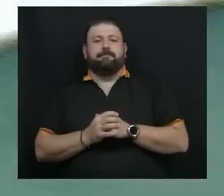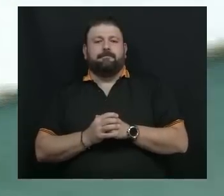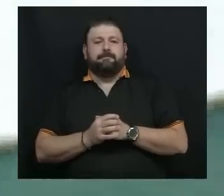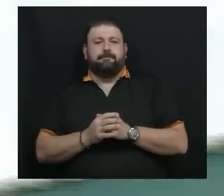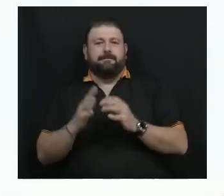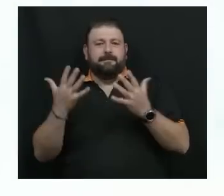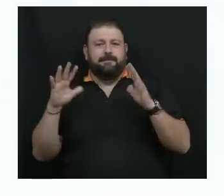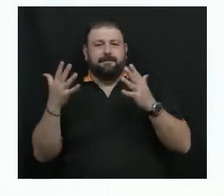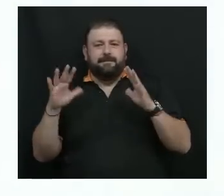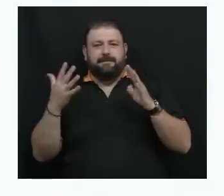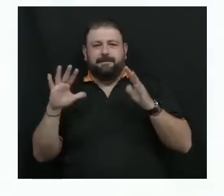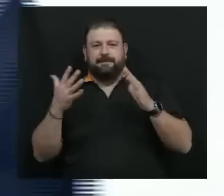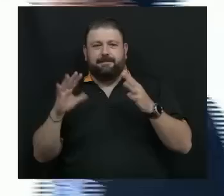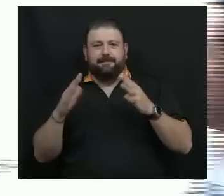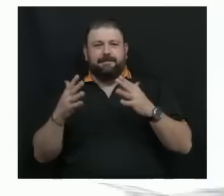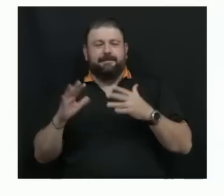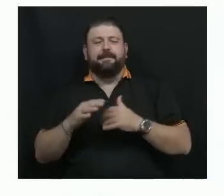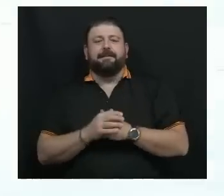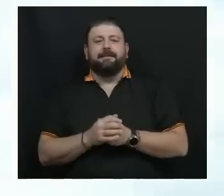Rápido, rápido, corriendo. Eso.